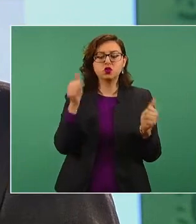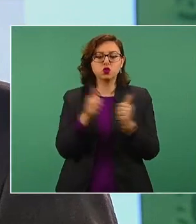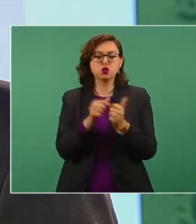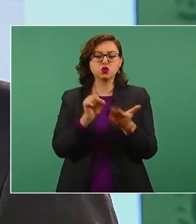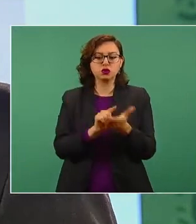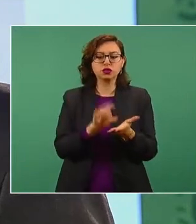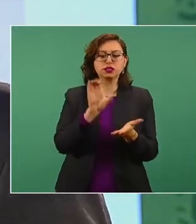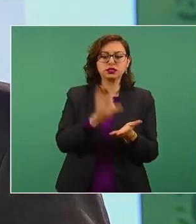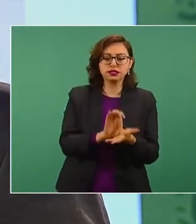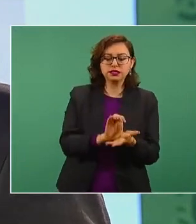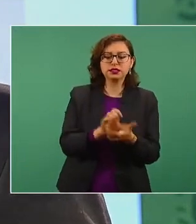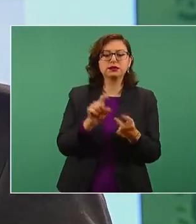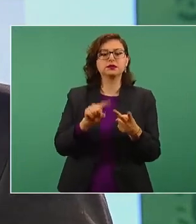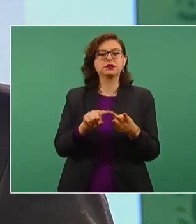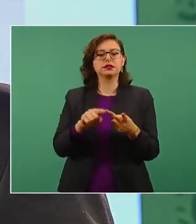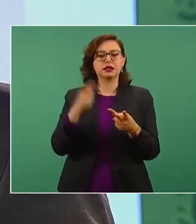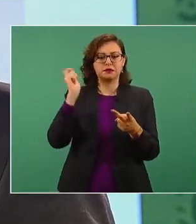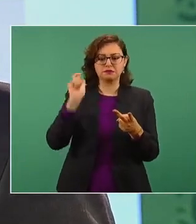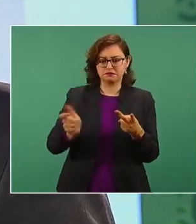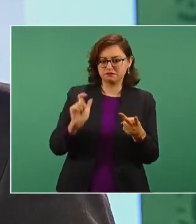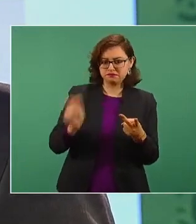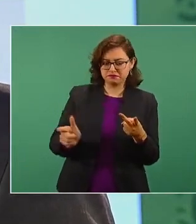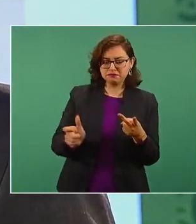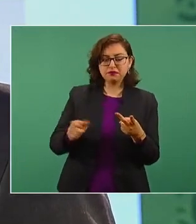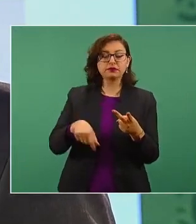discapacidad que también reciben pensión,